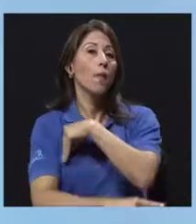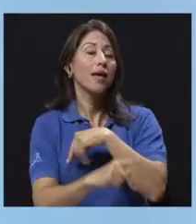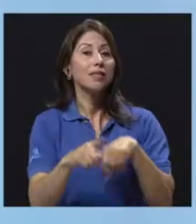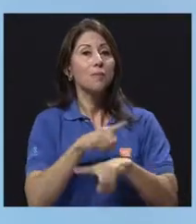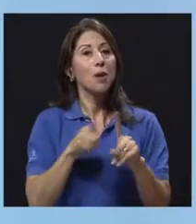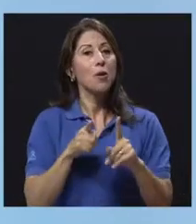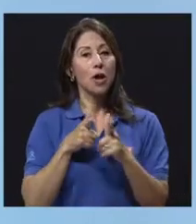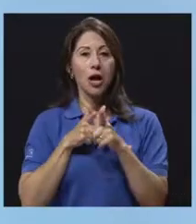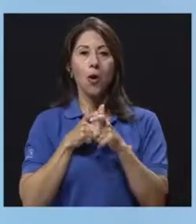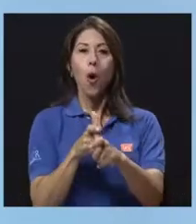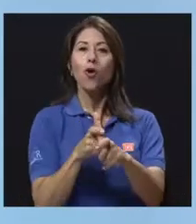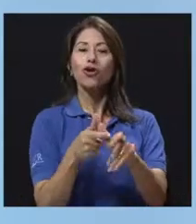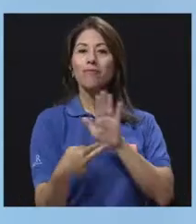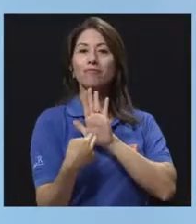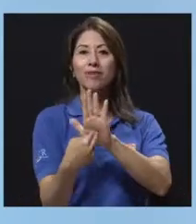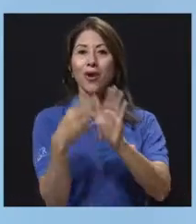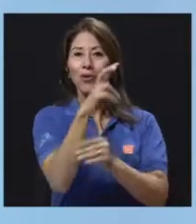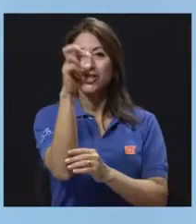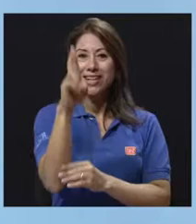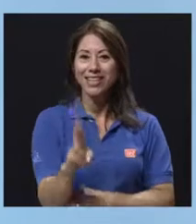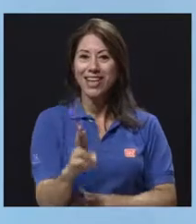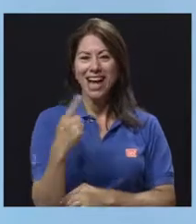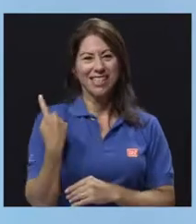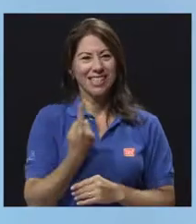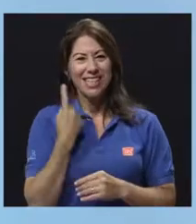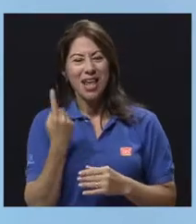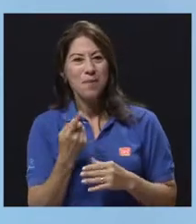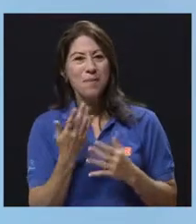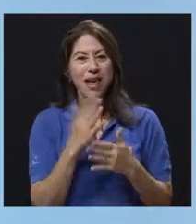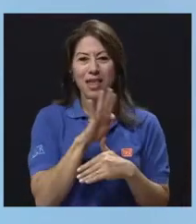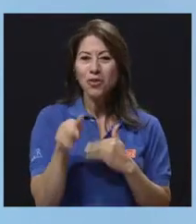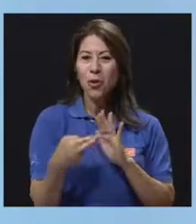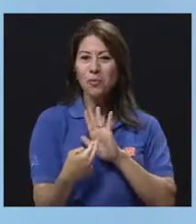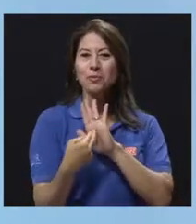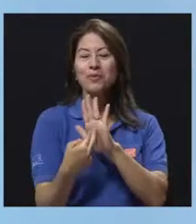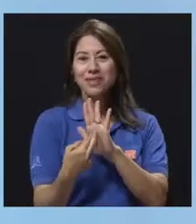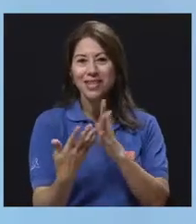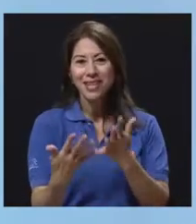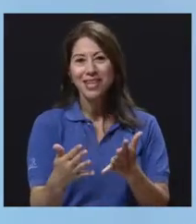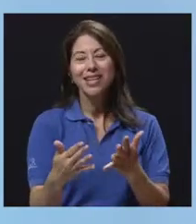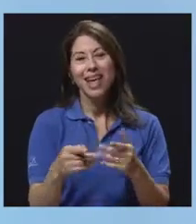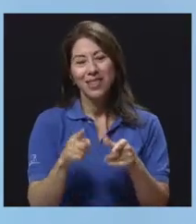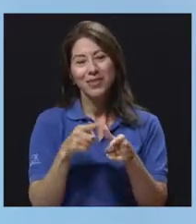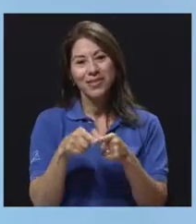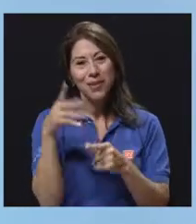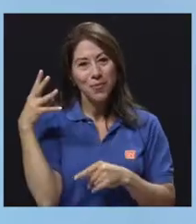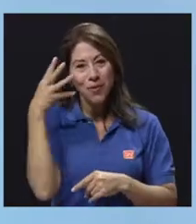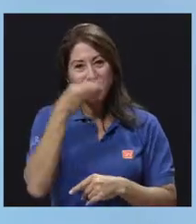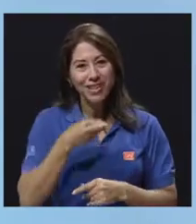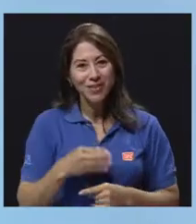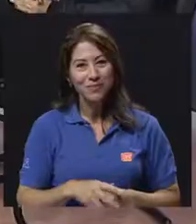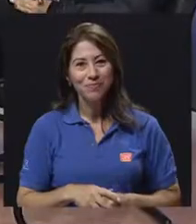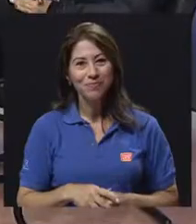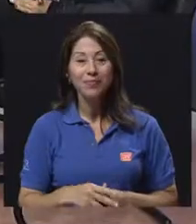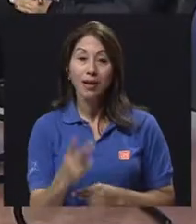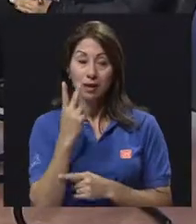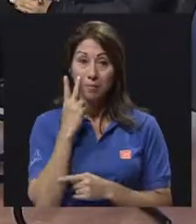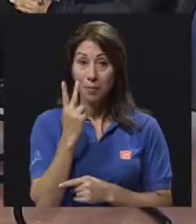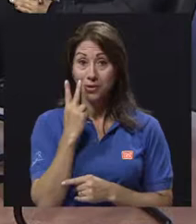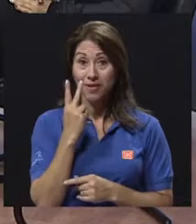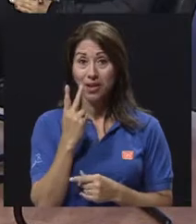muy orgullosa de Costa Rica, ¿verdad? Claro, siempre anda con sus camisetas, estando allá. Entonces, eso es lo bien, bonito. Vamos a ver un